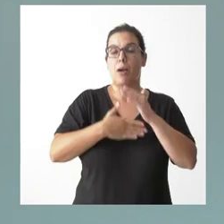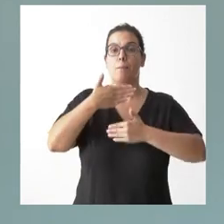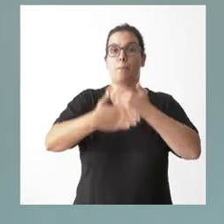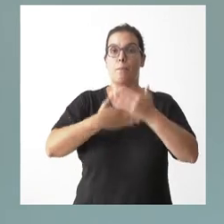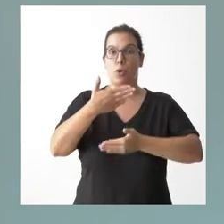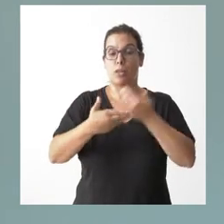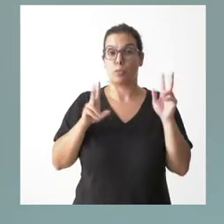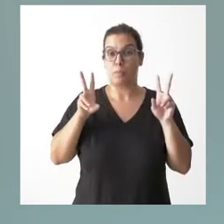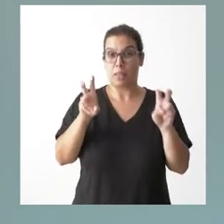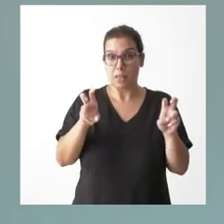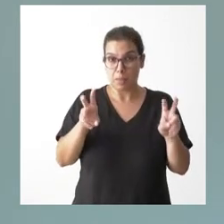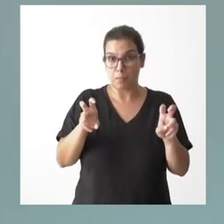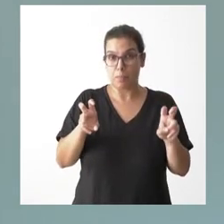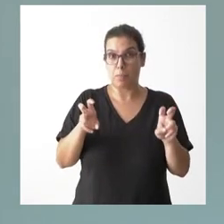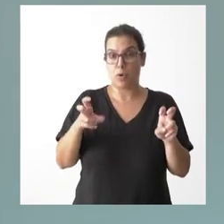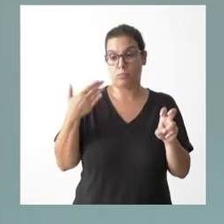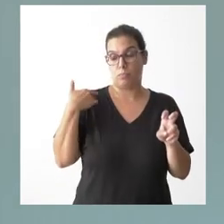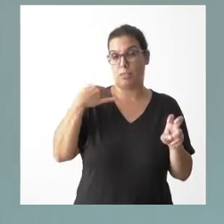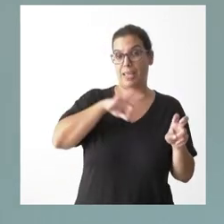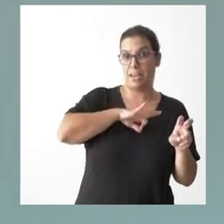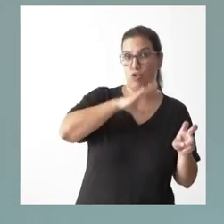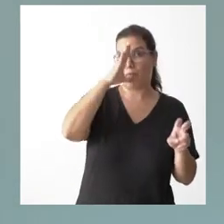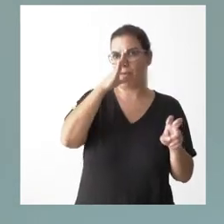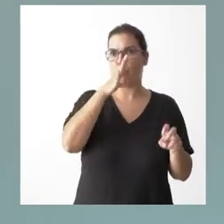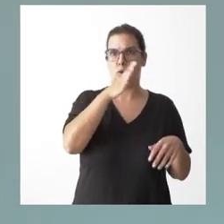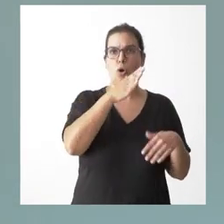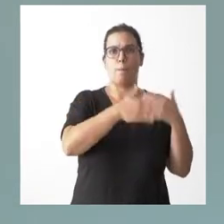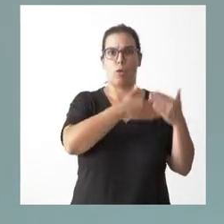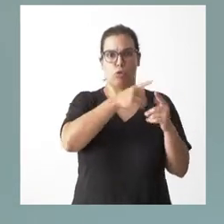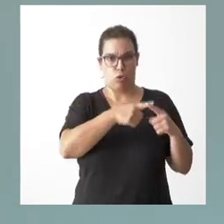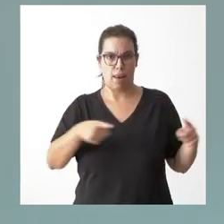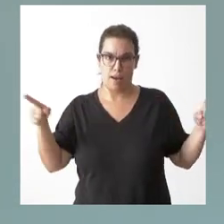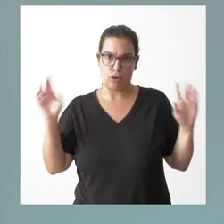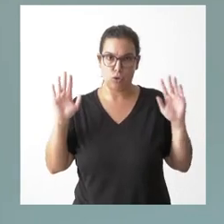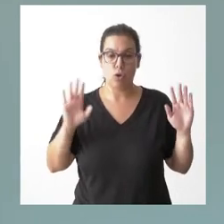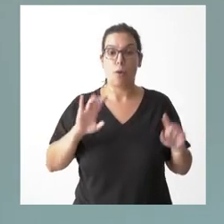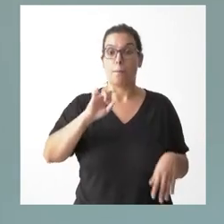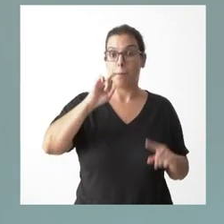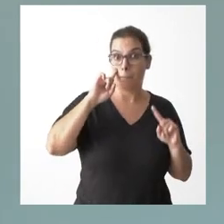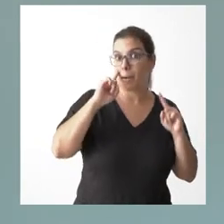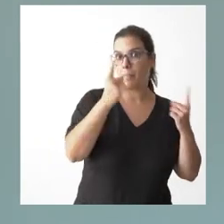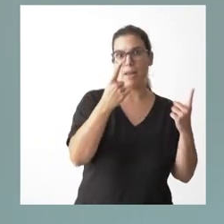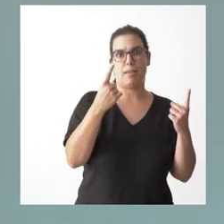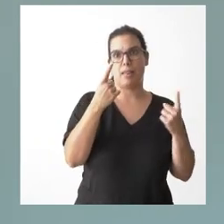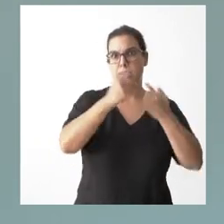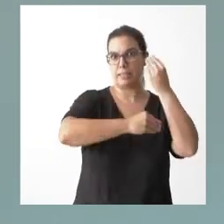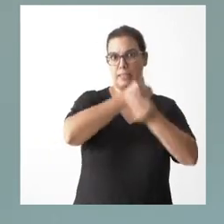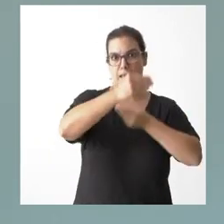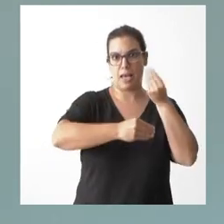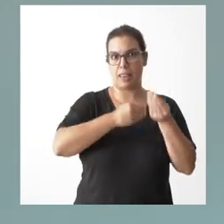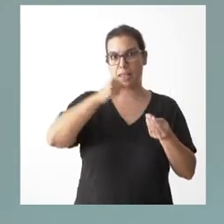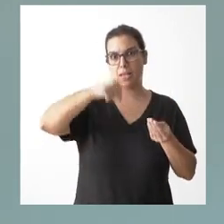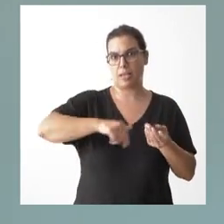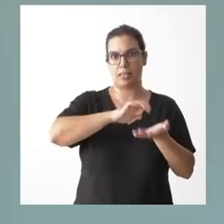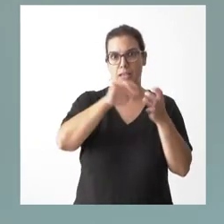planteó inicialmente durante los meses de enero, febrero, porque esto es un proceso largo en el tiempo, es la primera vez que se hace en la historia de la educación de Castilla